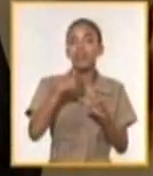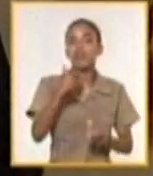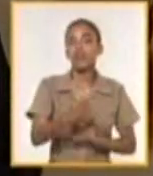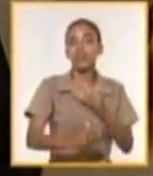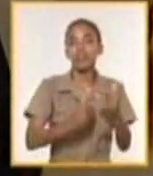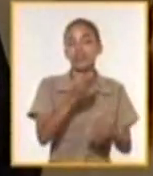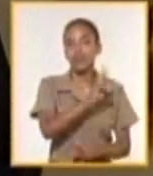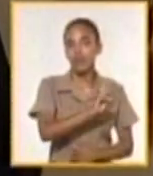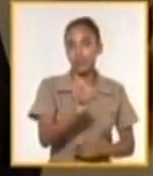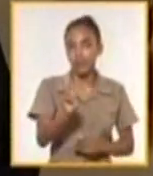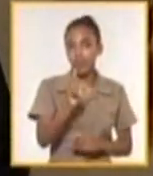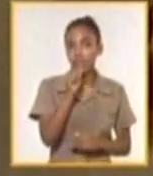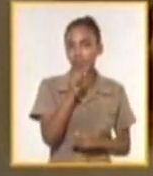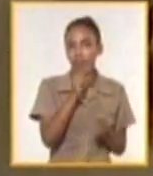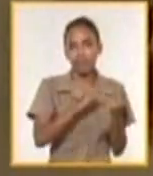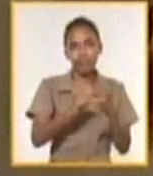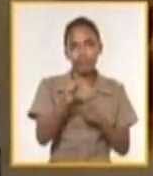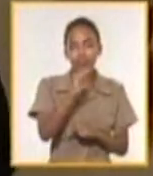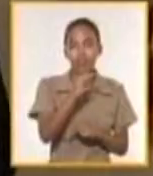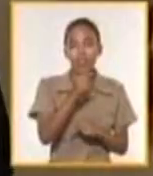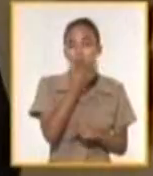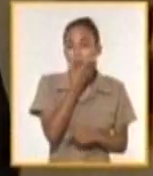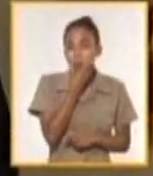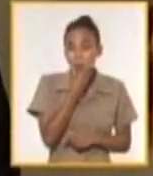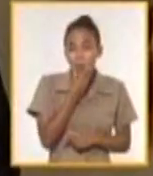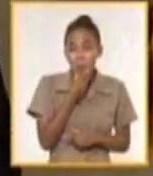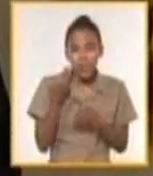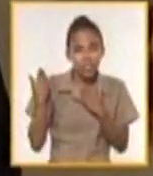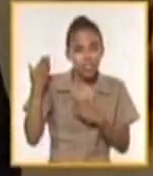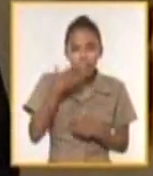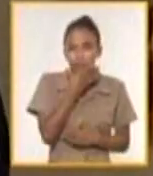revolucionario. Muy joven,